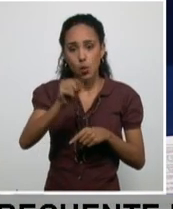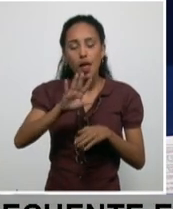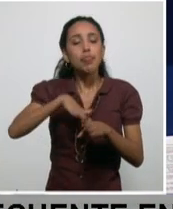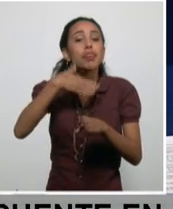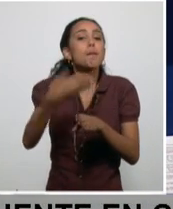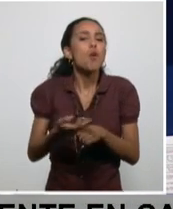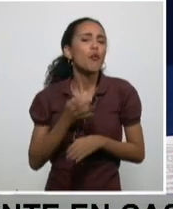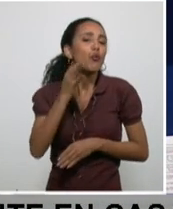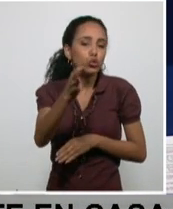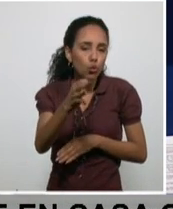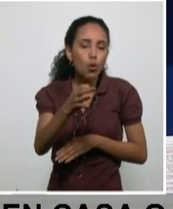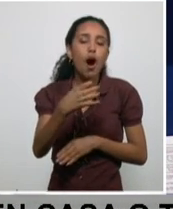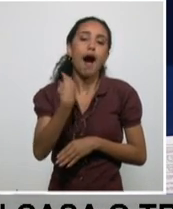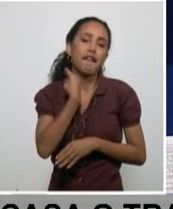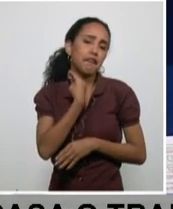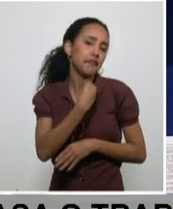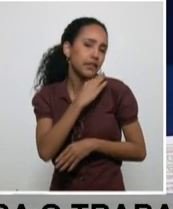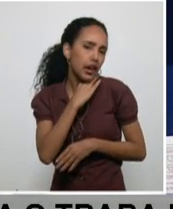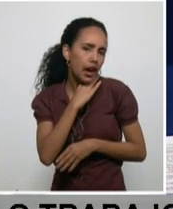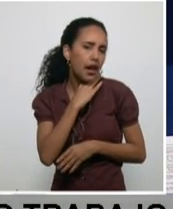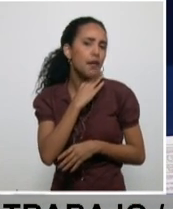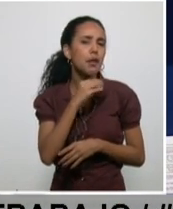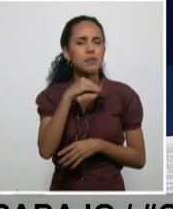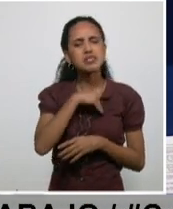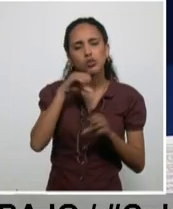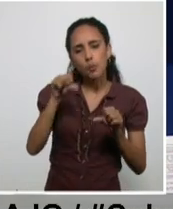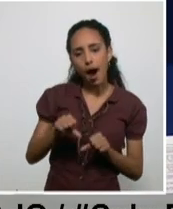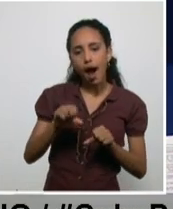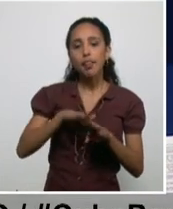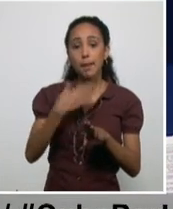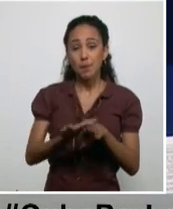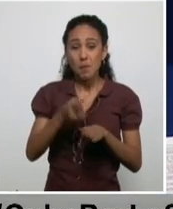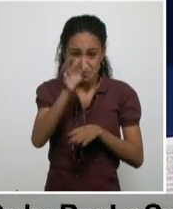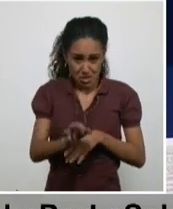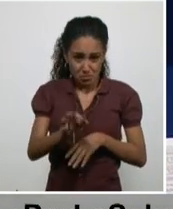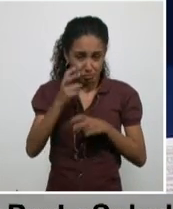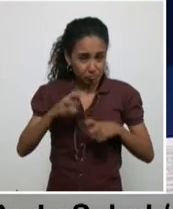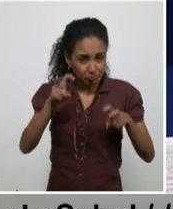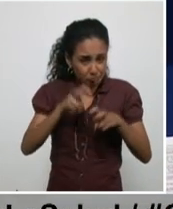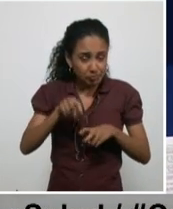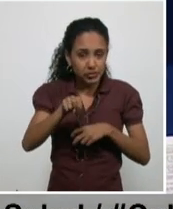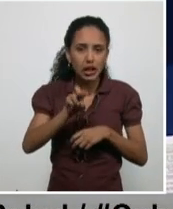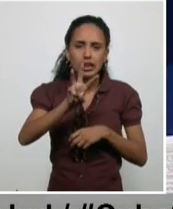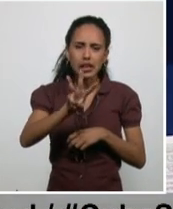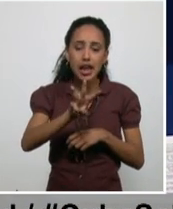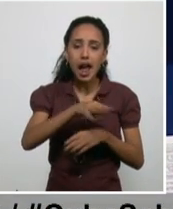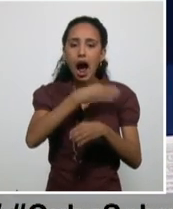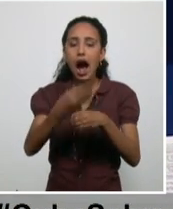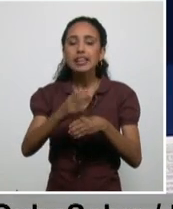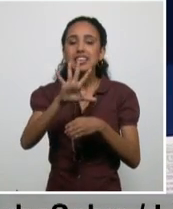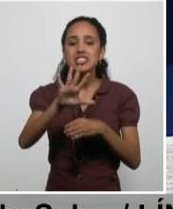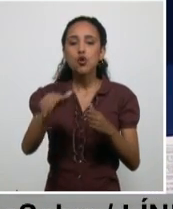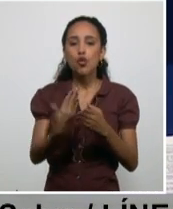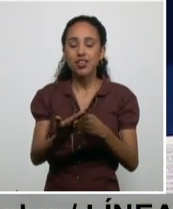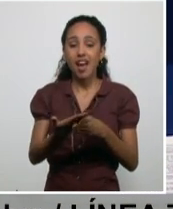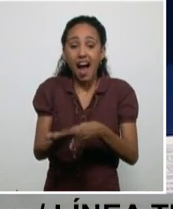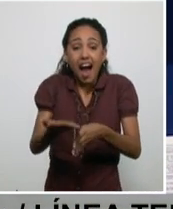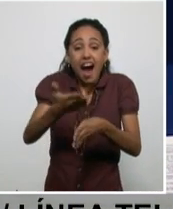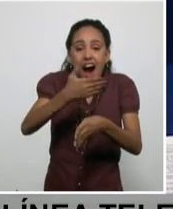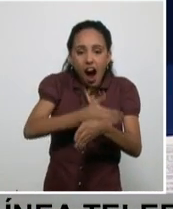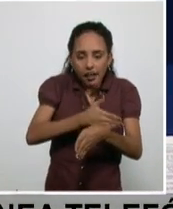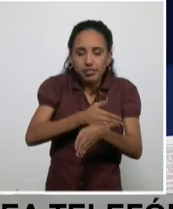que hemos revisado y tiene entre 3 y 5 días antes de los síntomas.